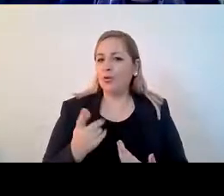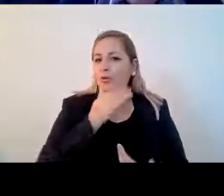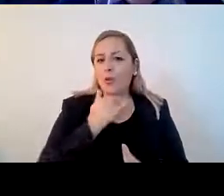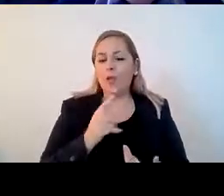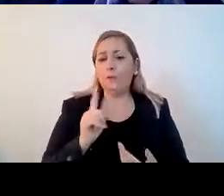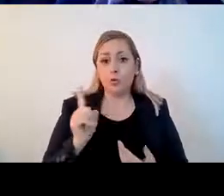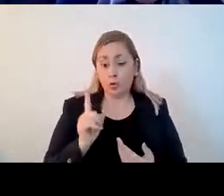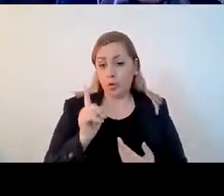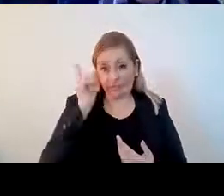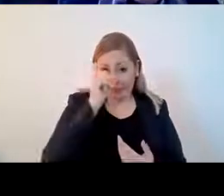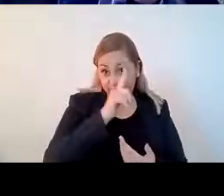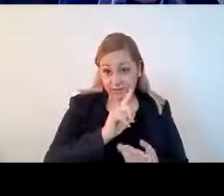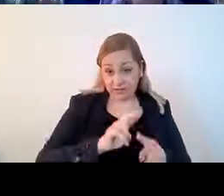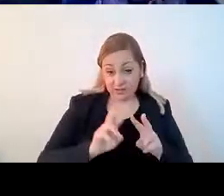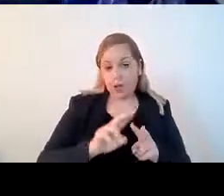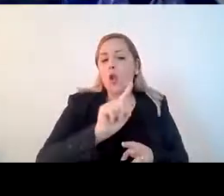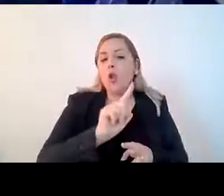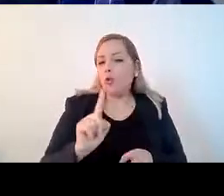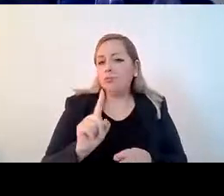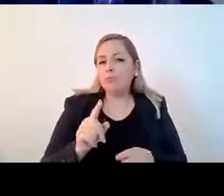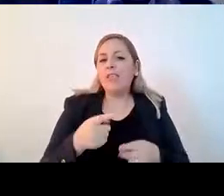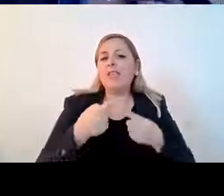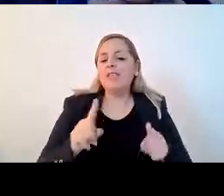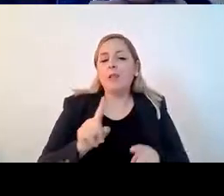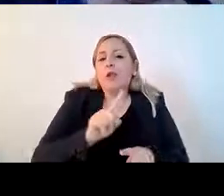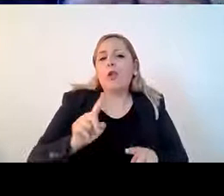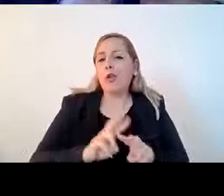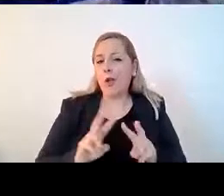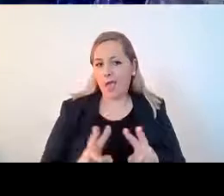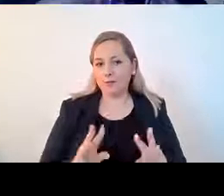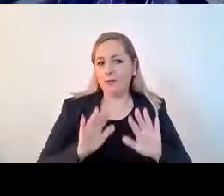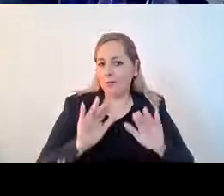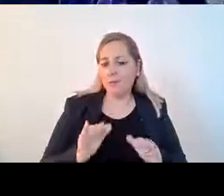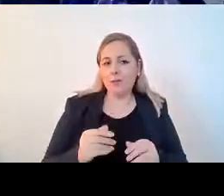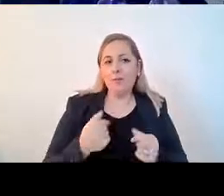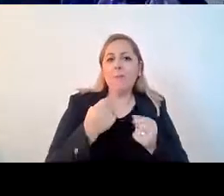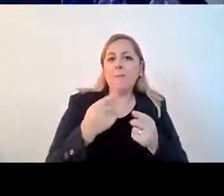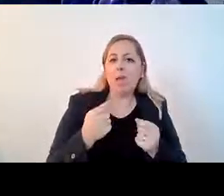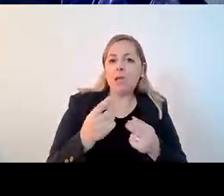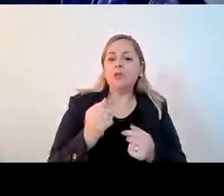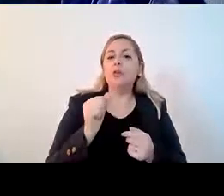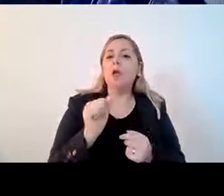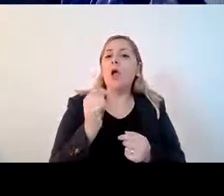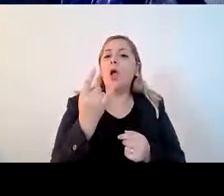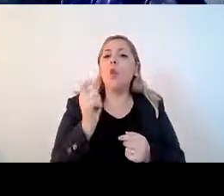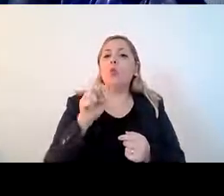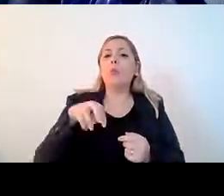cueste hacerlo, no lo hacen. Y por lo mismo entonces funcionan tal cual les viene